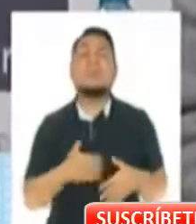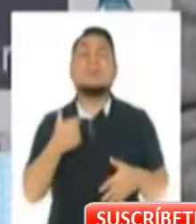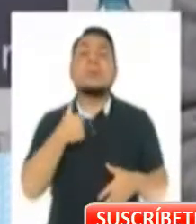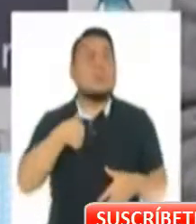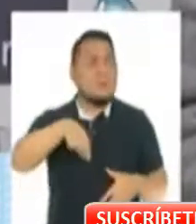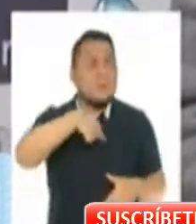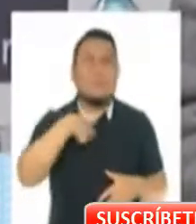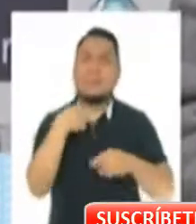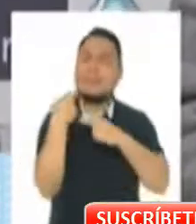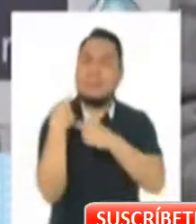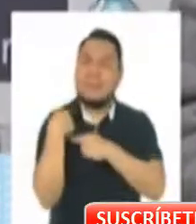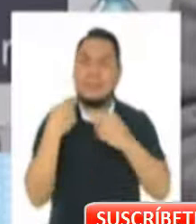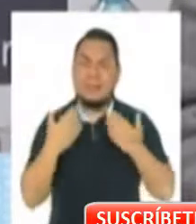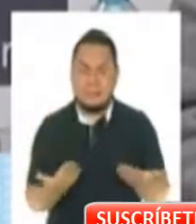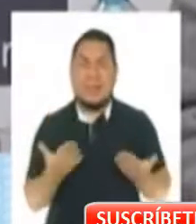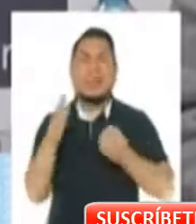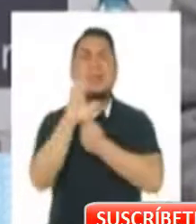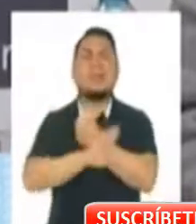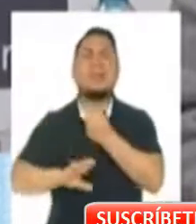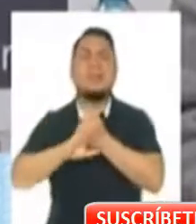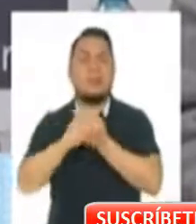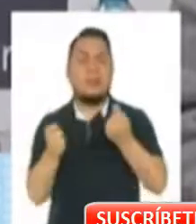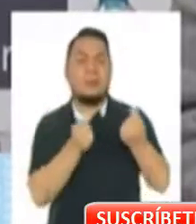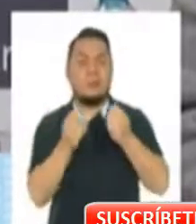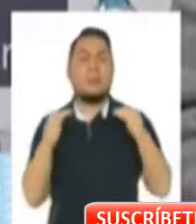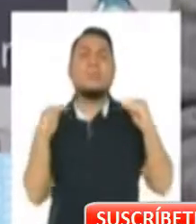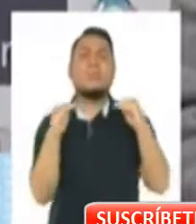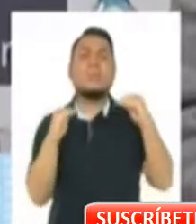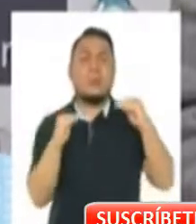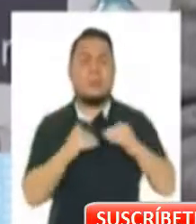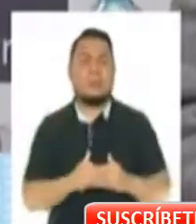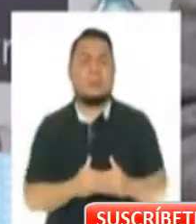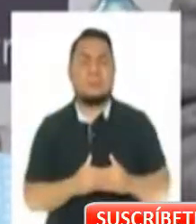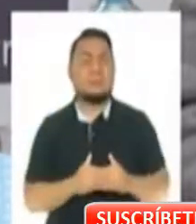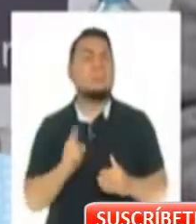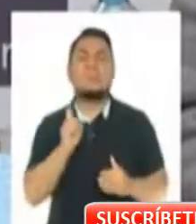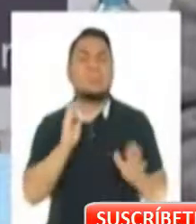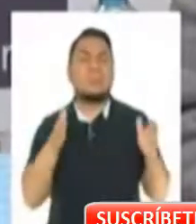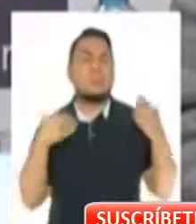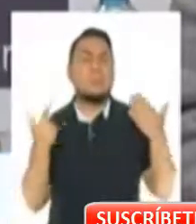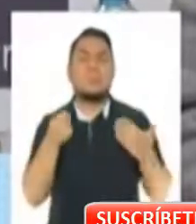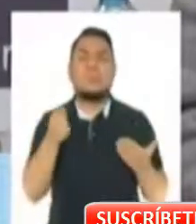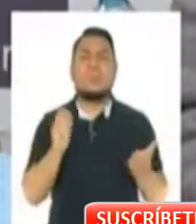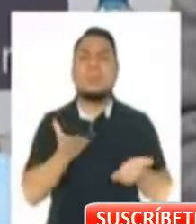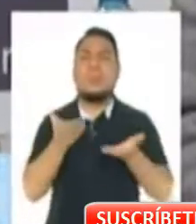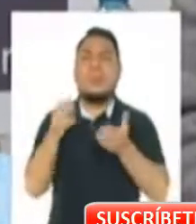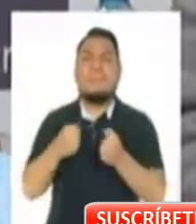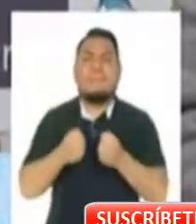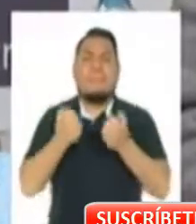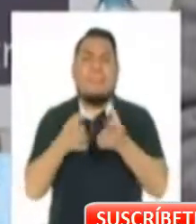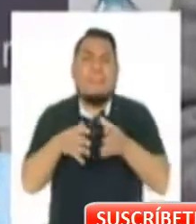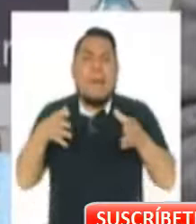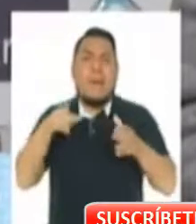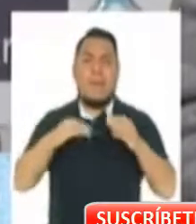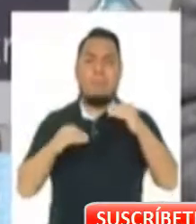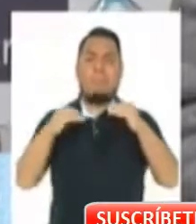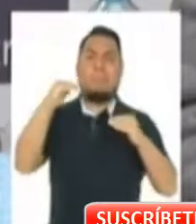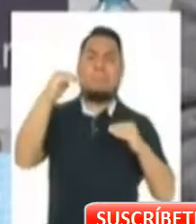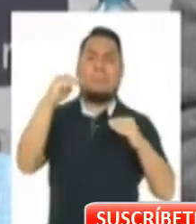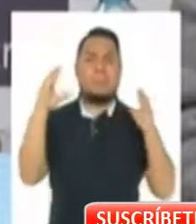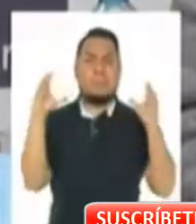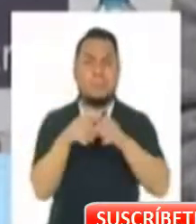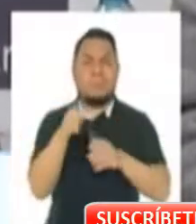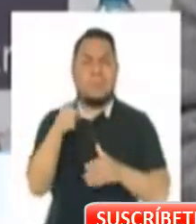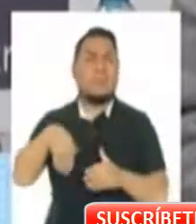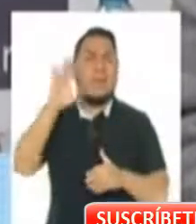deber defender el equilibrio de poderes. No se puede dar poder superior a uno de los poderes